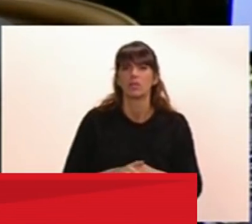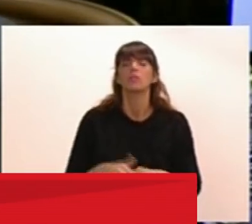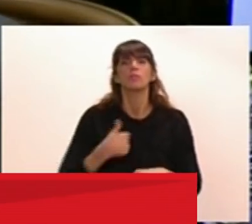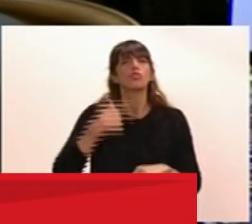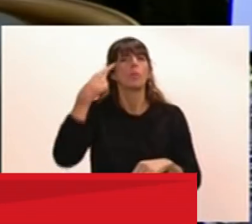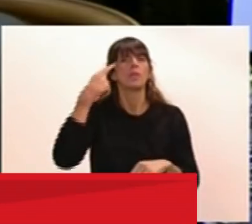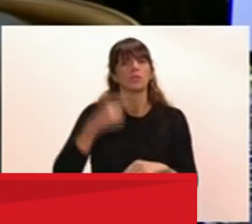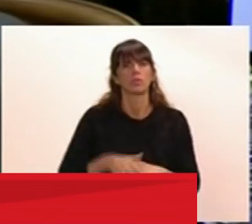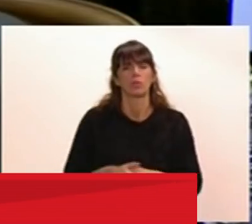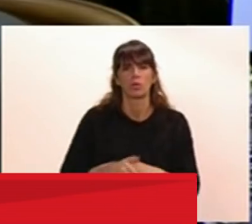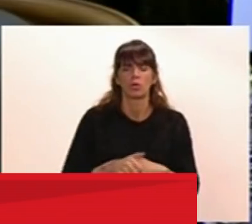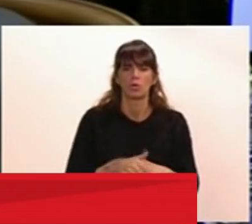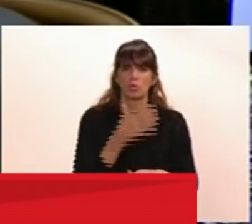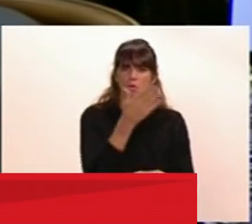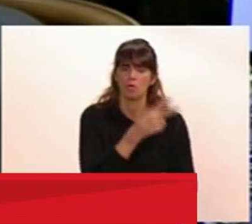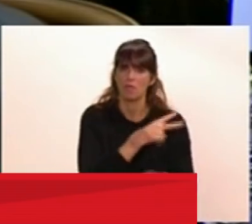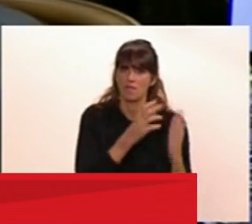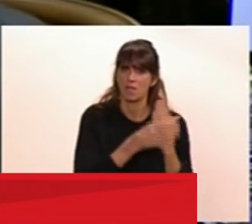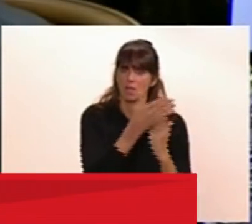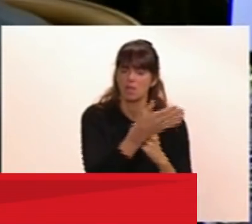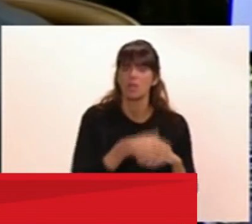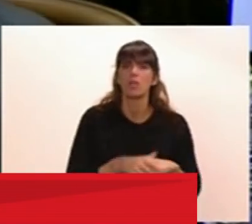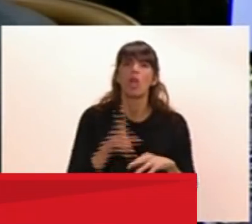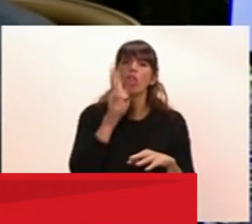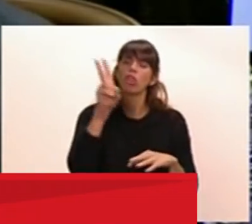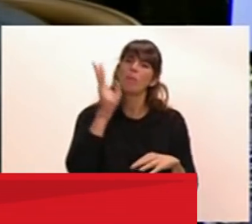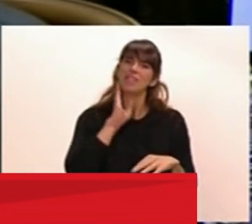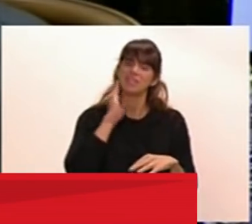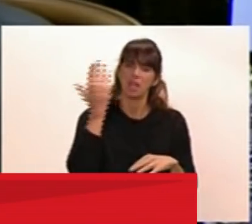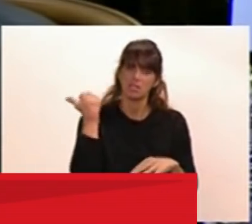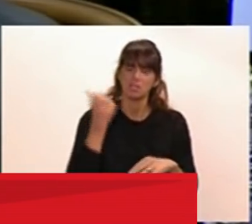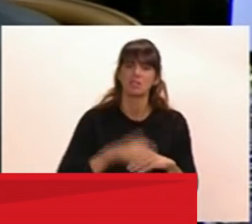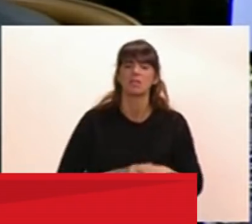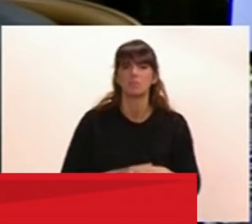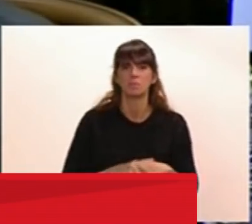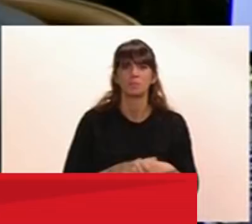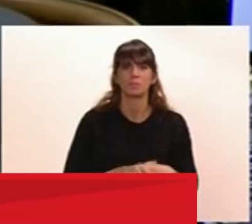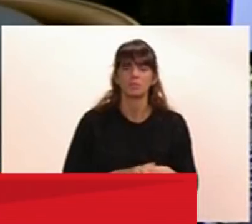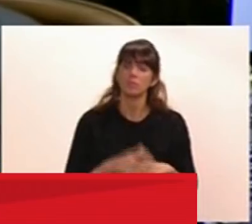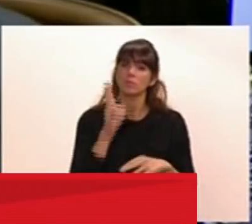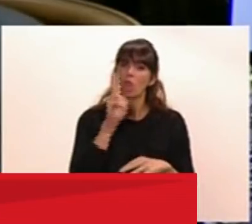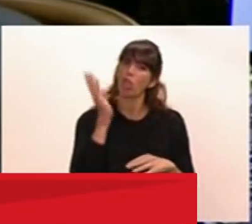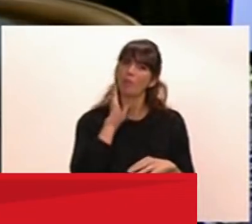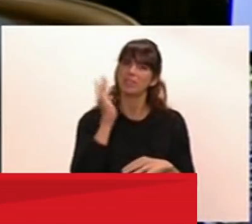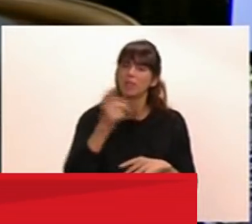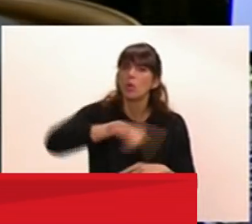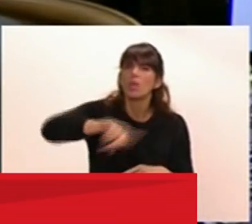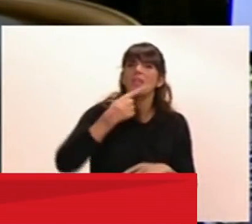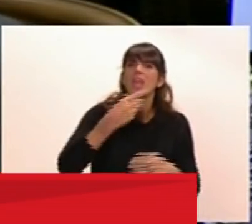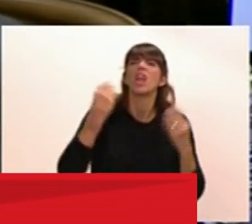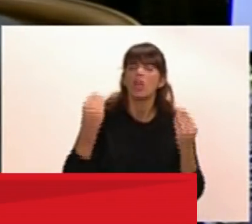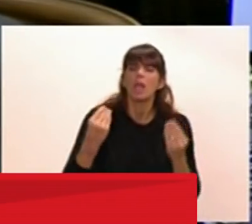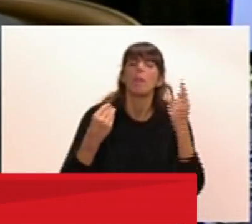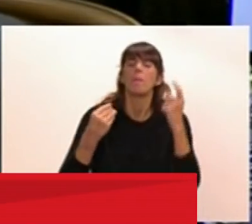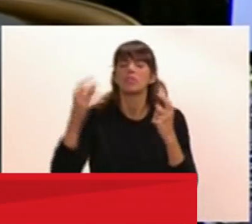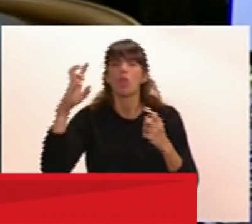me pregunto, señor presidente, en 2016, señor jefe de gabinete, en 2016 ustedes dijeron que la devaluación no se